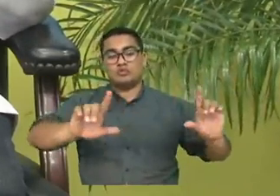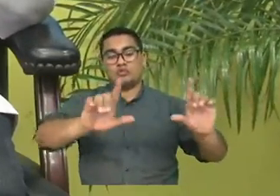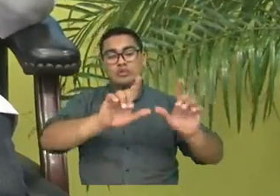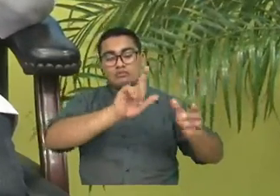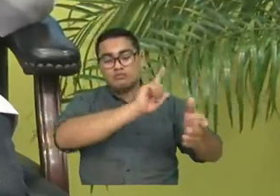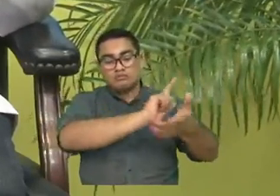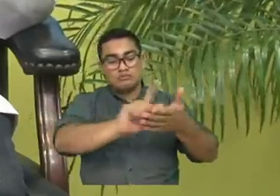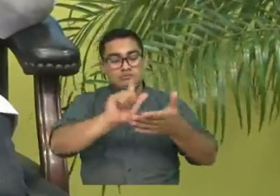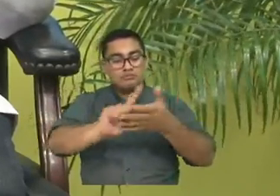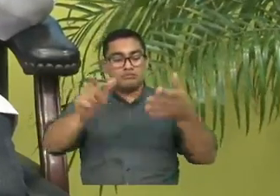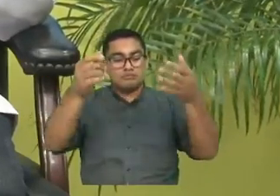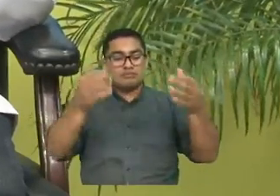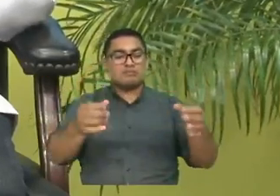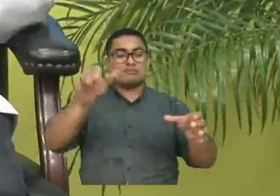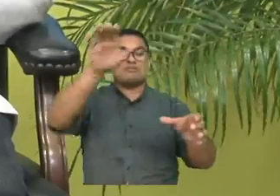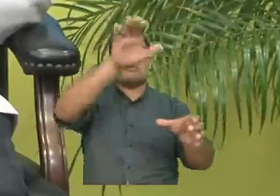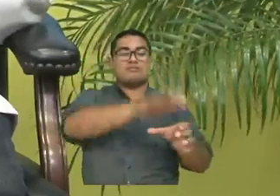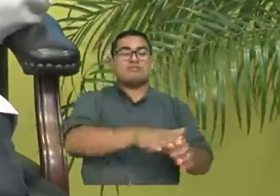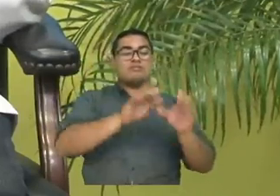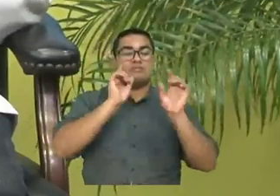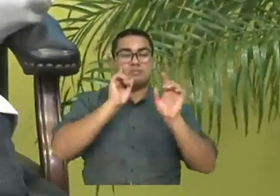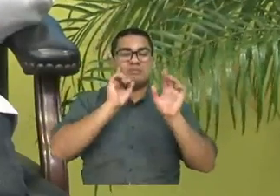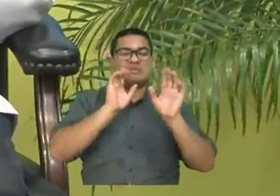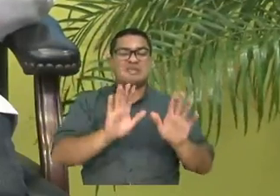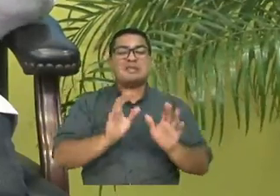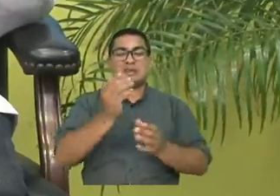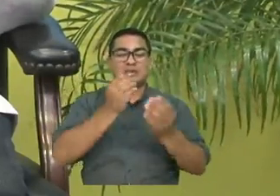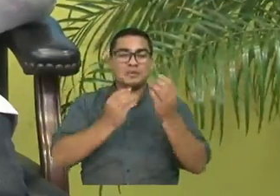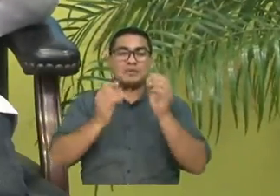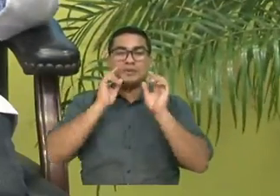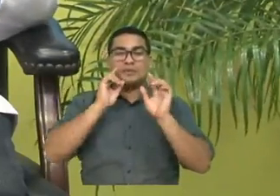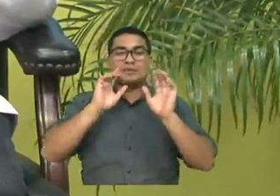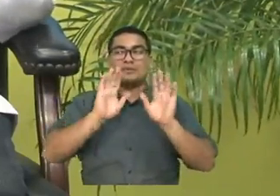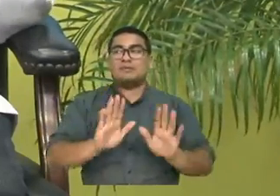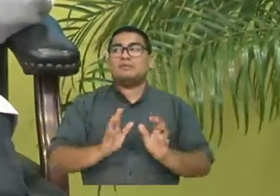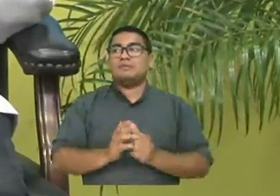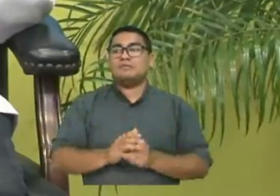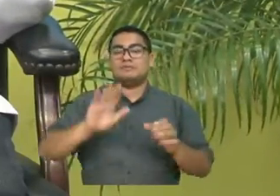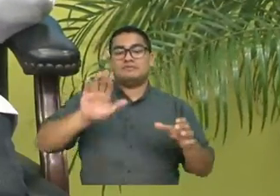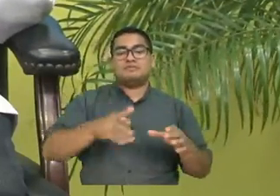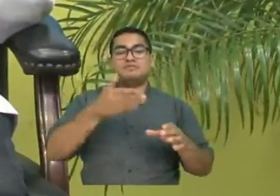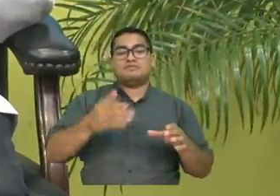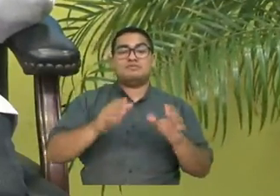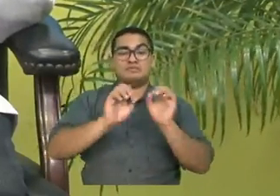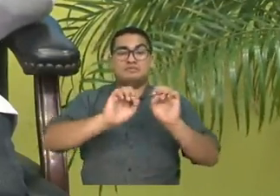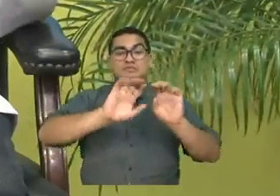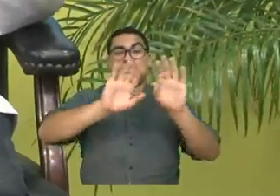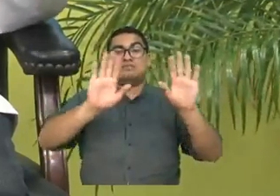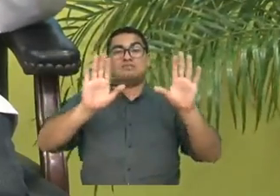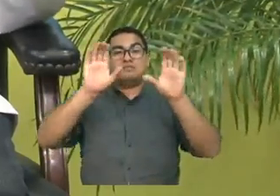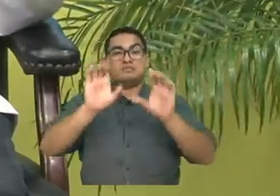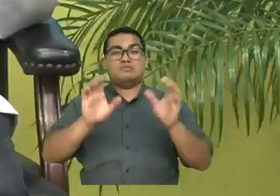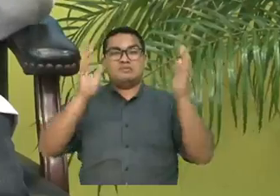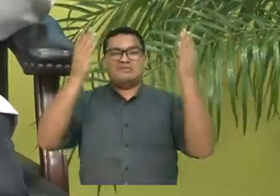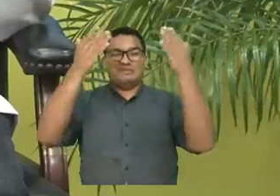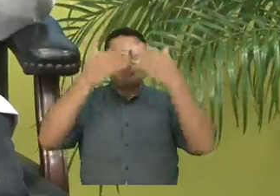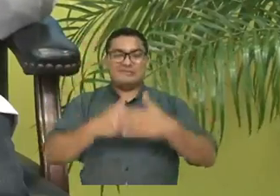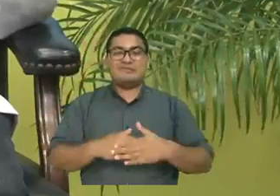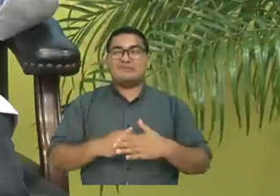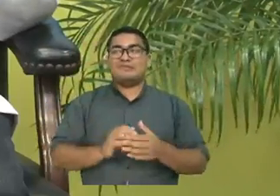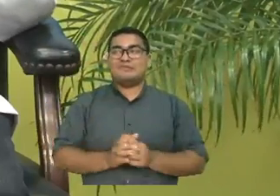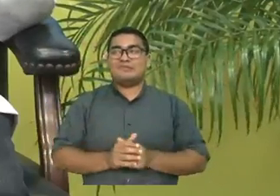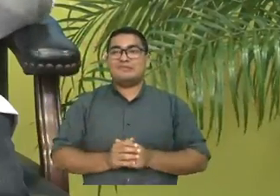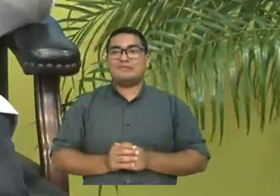limpio, el más seguro. En cuanto a los alimentos, si cocinamos ya sea en la mañana, al mediodía o en la tarde, en la